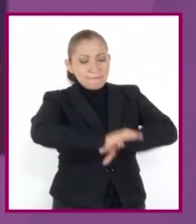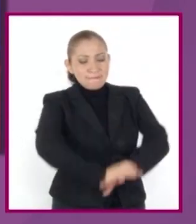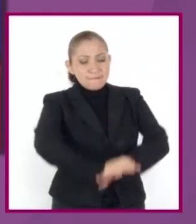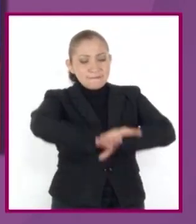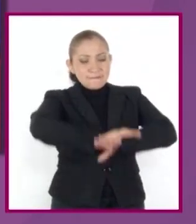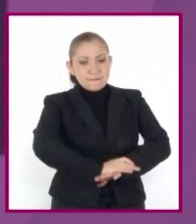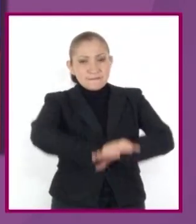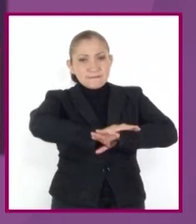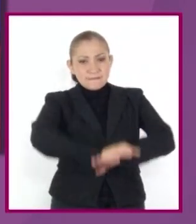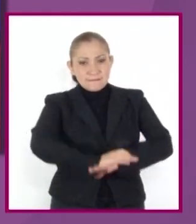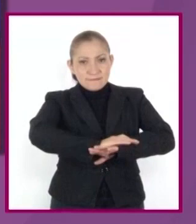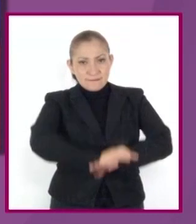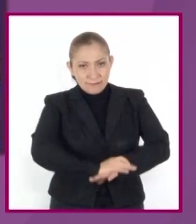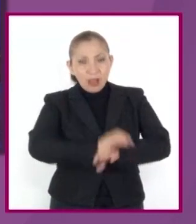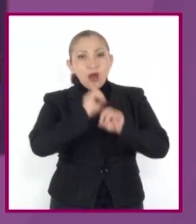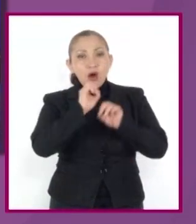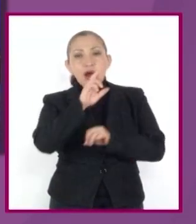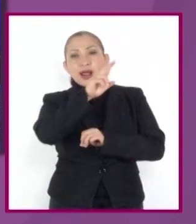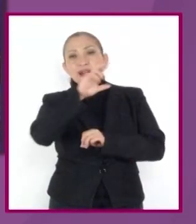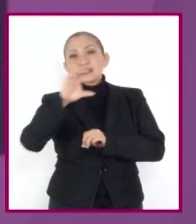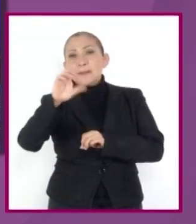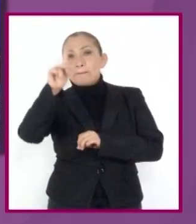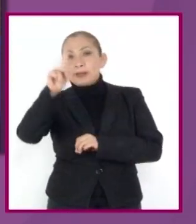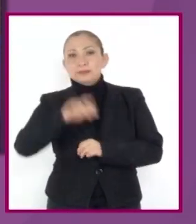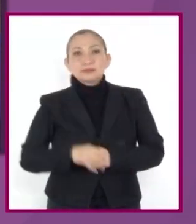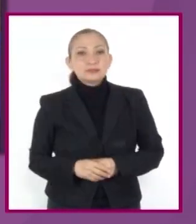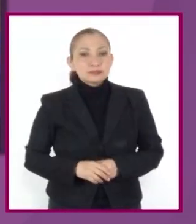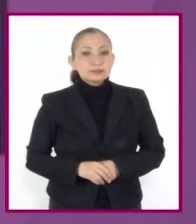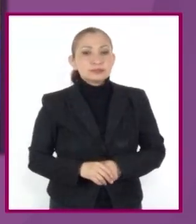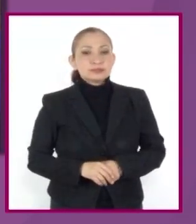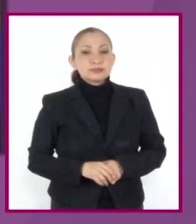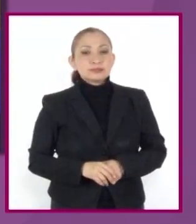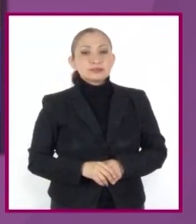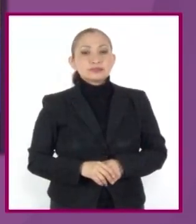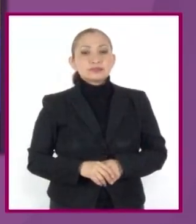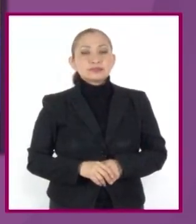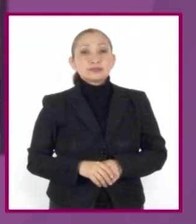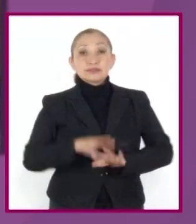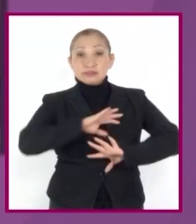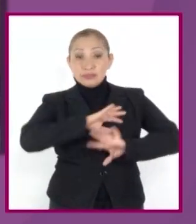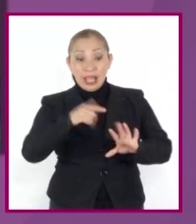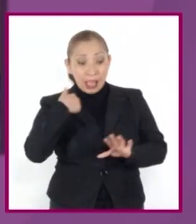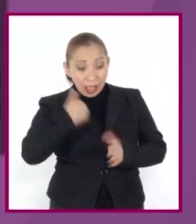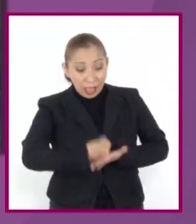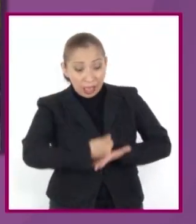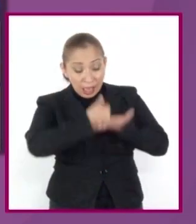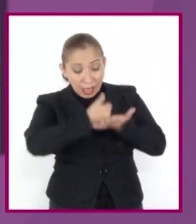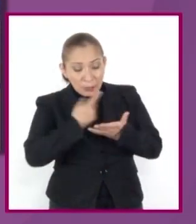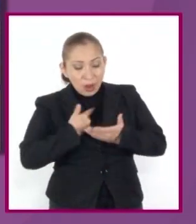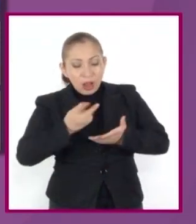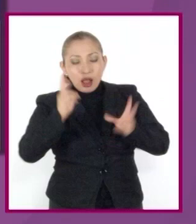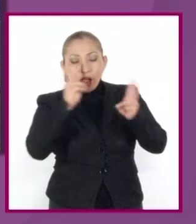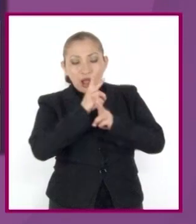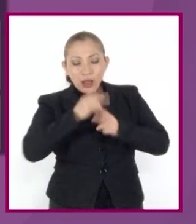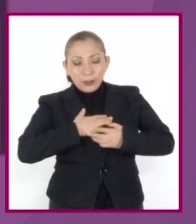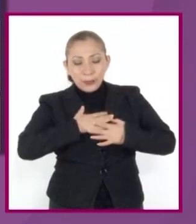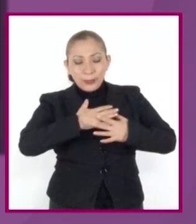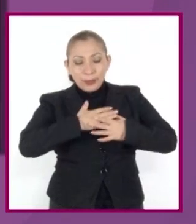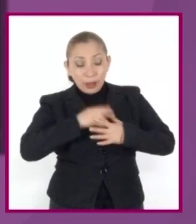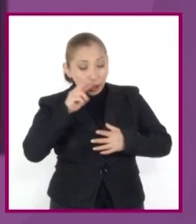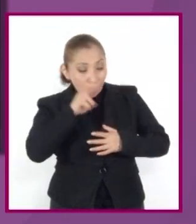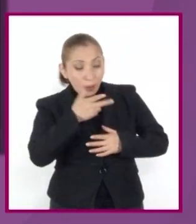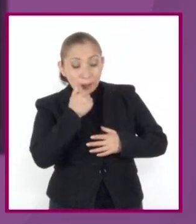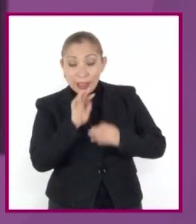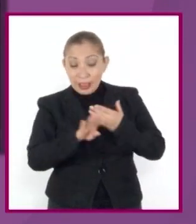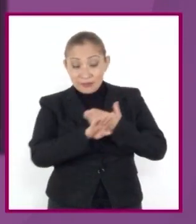reanimación cardiopulmonar o RCP. Una vez que logre reanimarla, este especialista